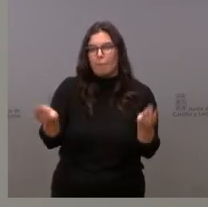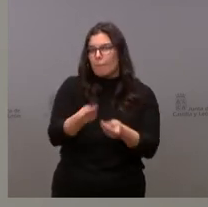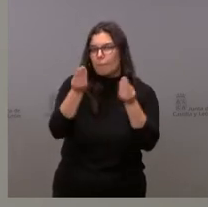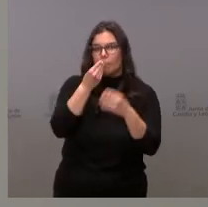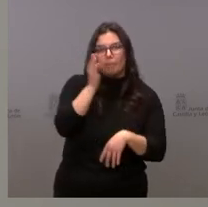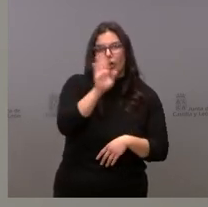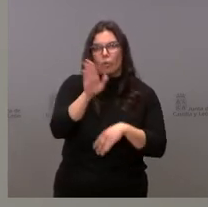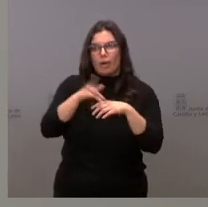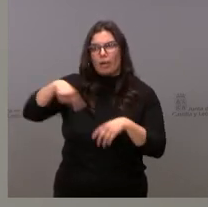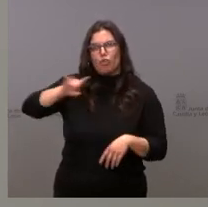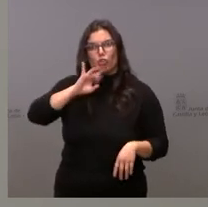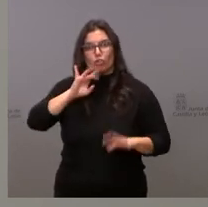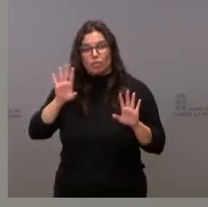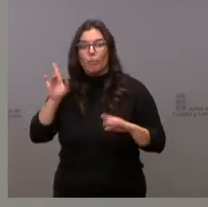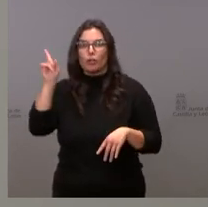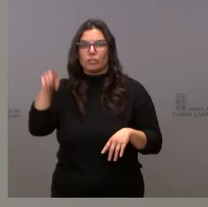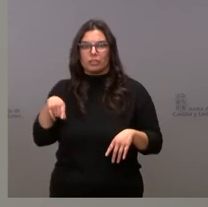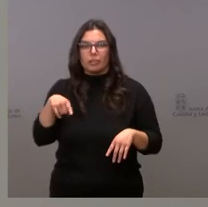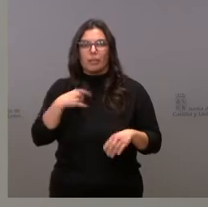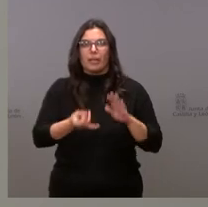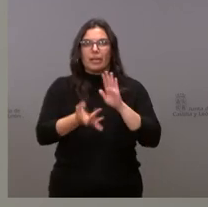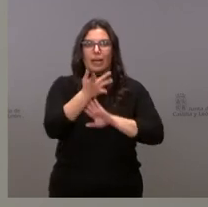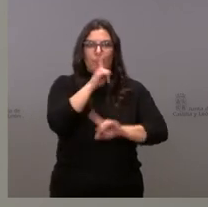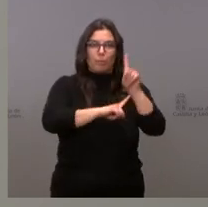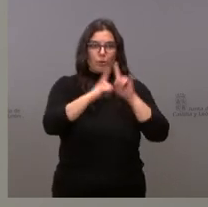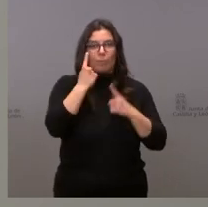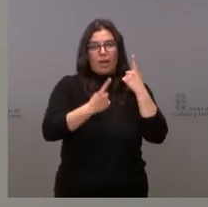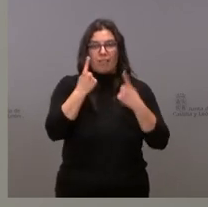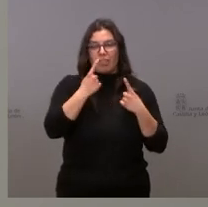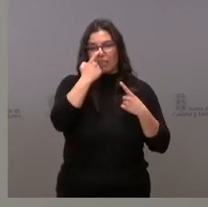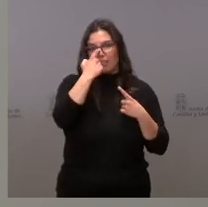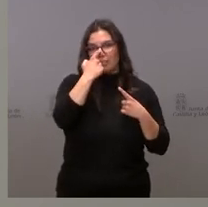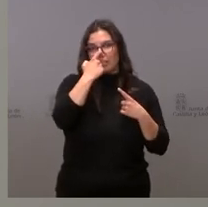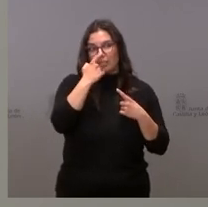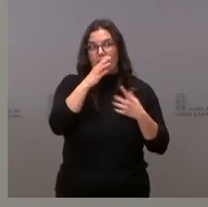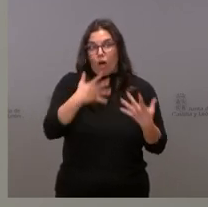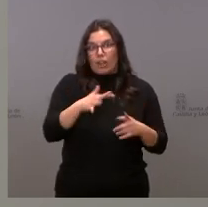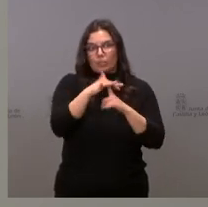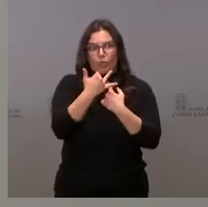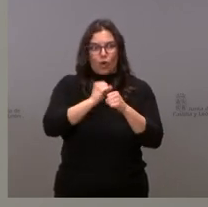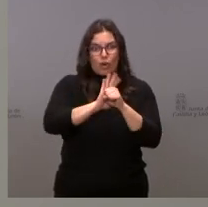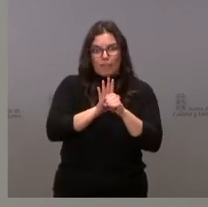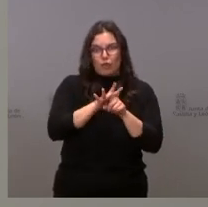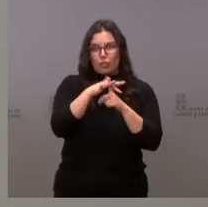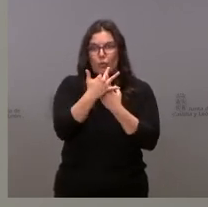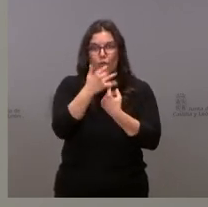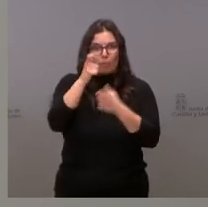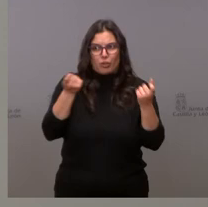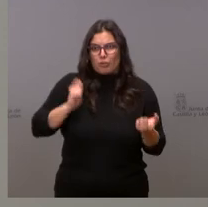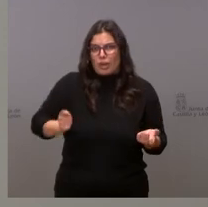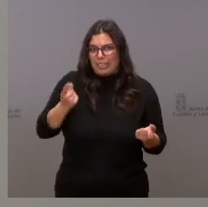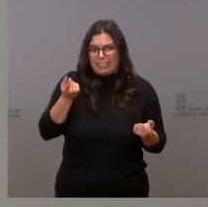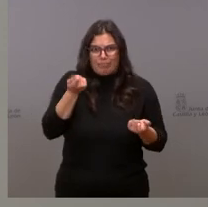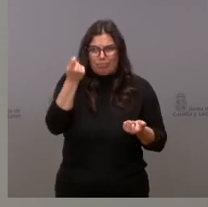personal esté satisfecho así que crea o crea problemas en una situación de pandemia y una situación de profesionales